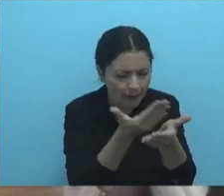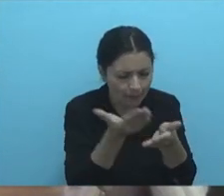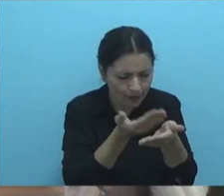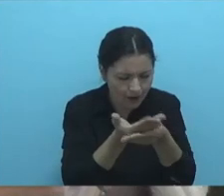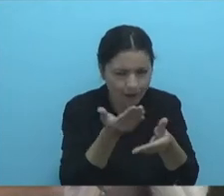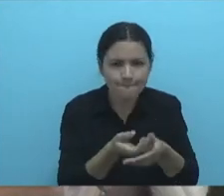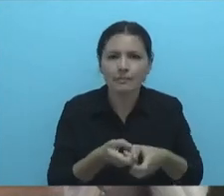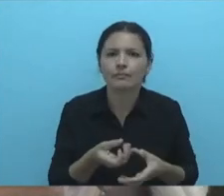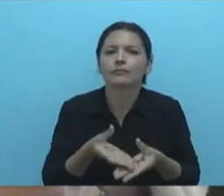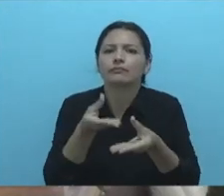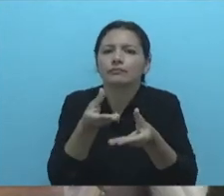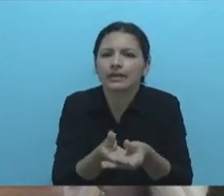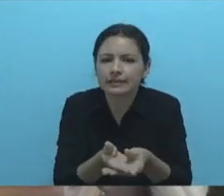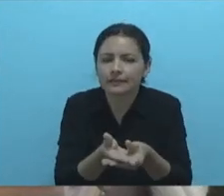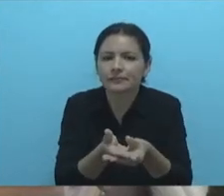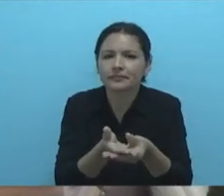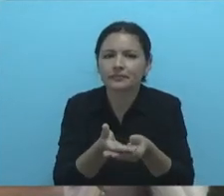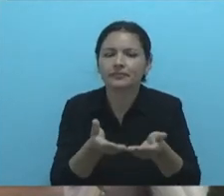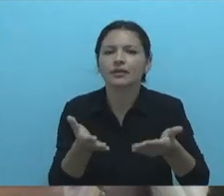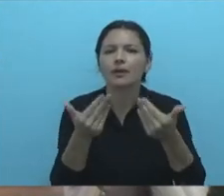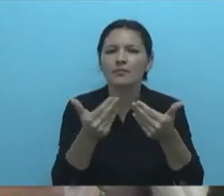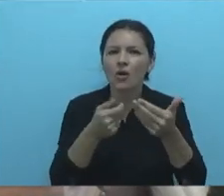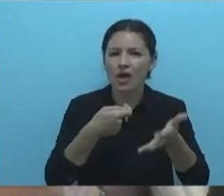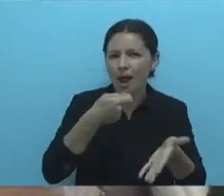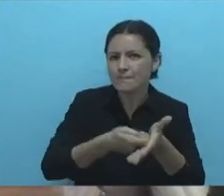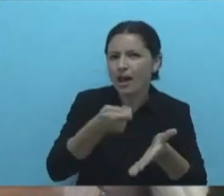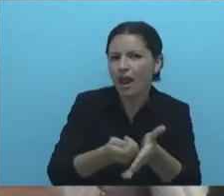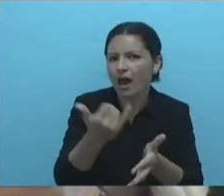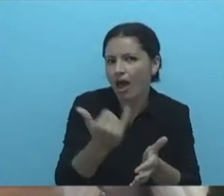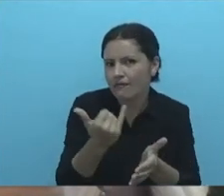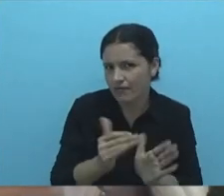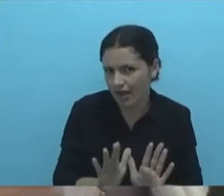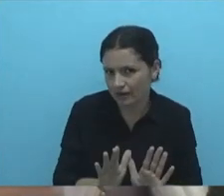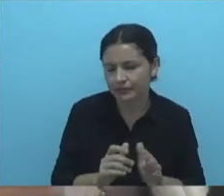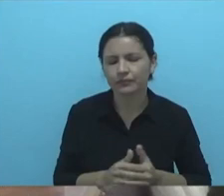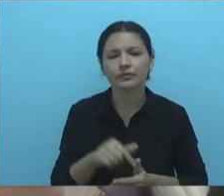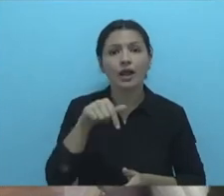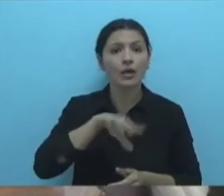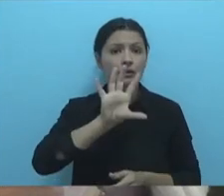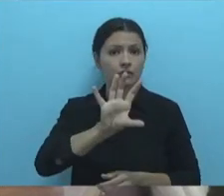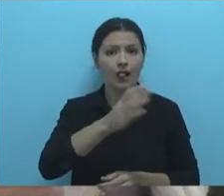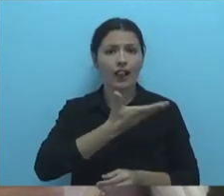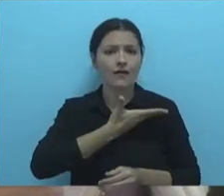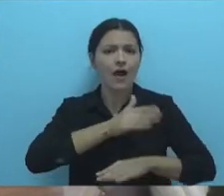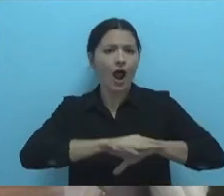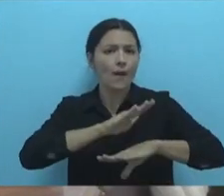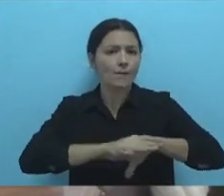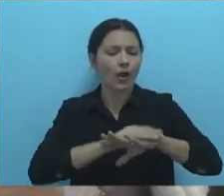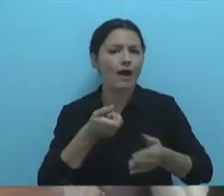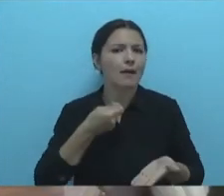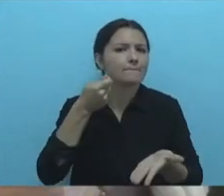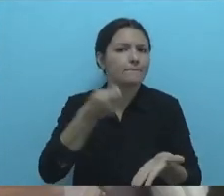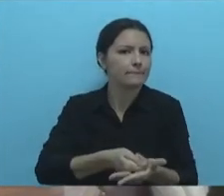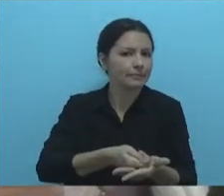como son los travesticidios la provincia de Santa Fe deberá hacerse cargo de la reparación